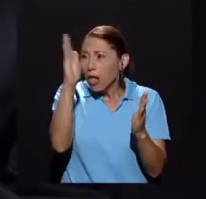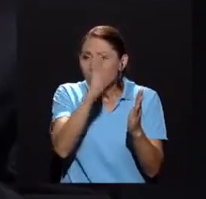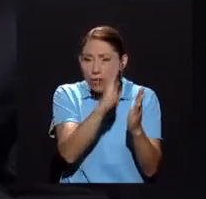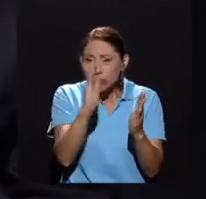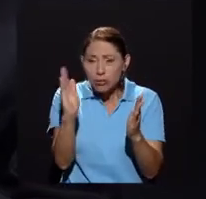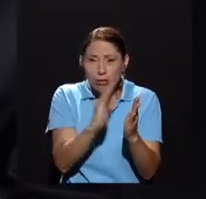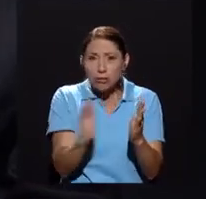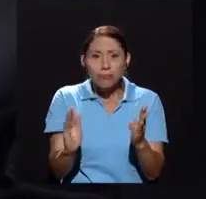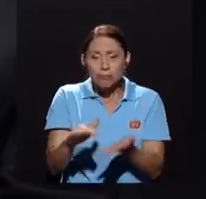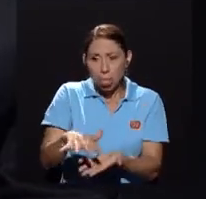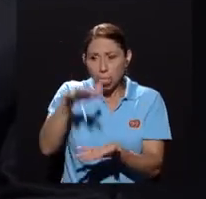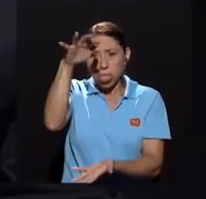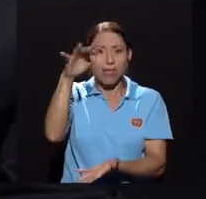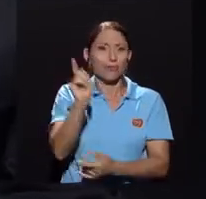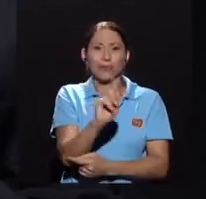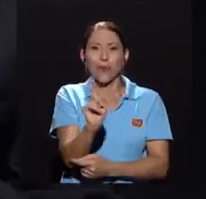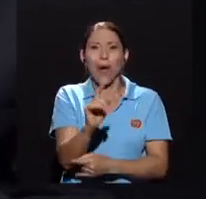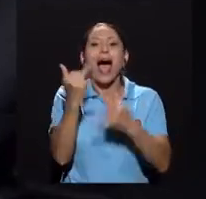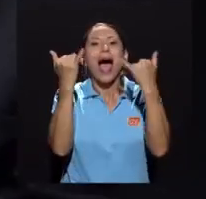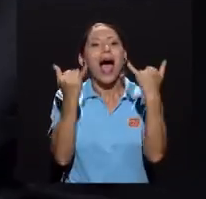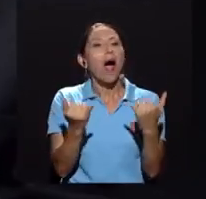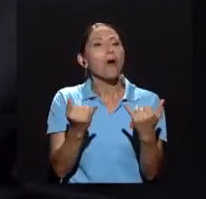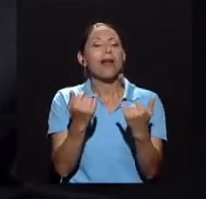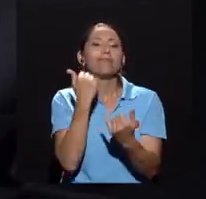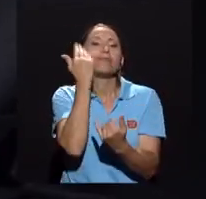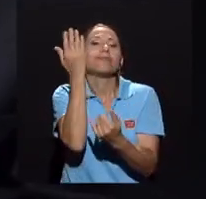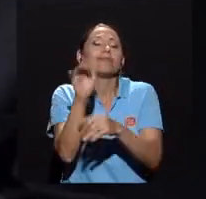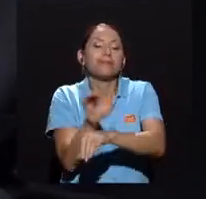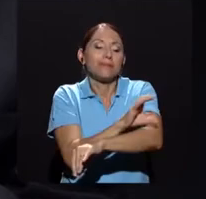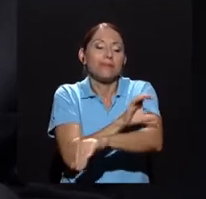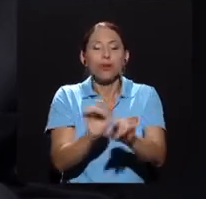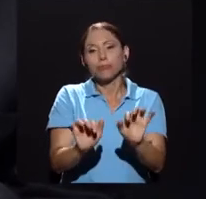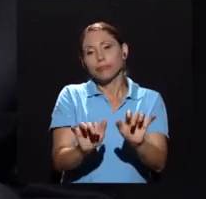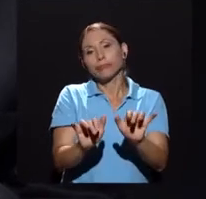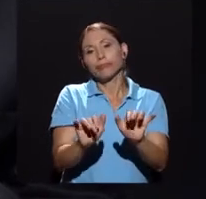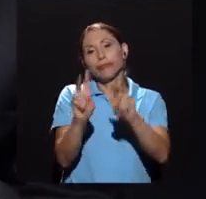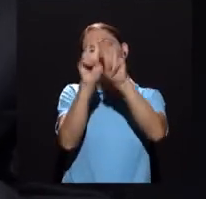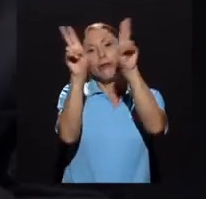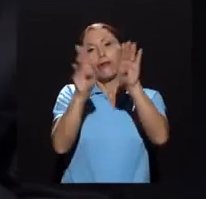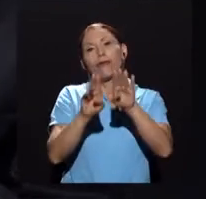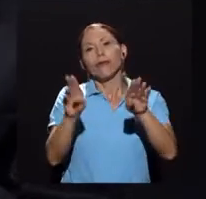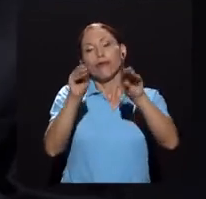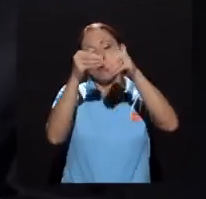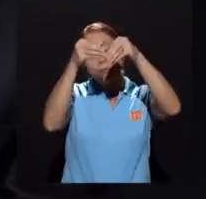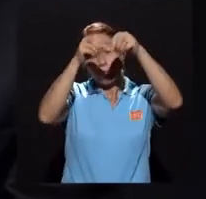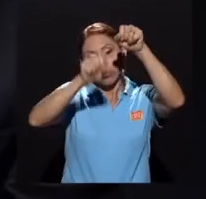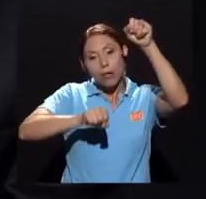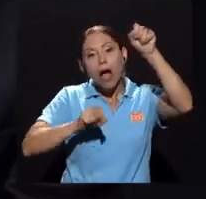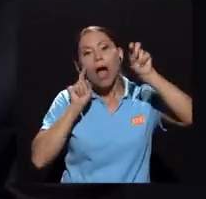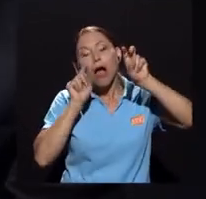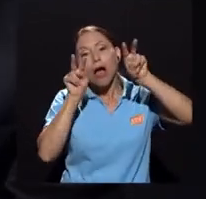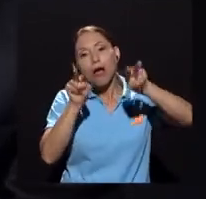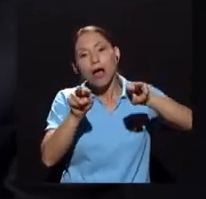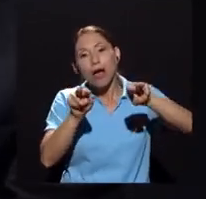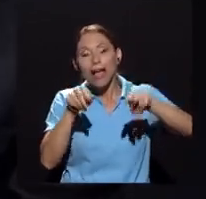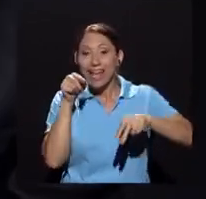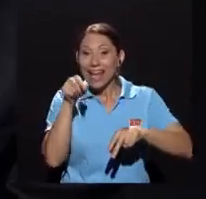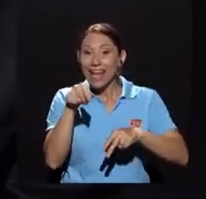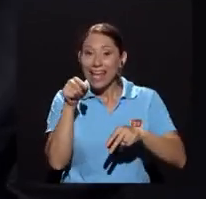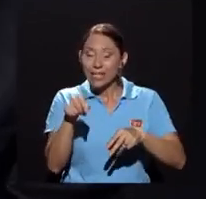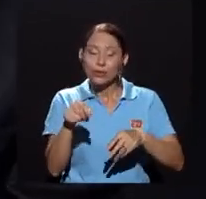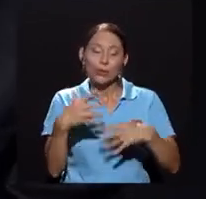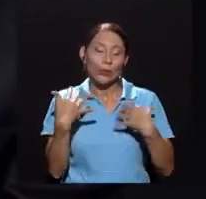internet más que nunca porque es este periodo del internet coincide con el impacto mayor de seguro